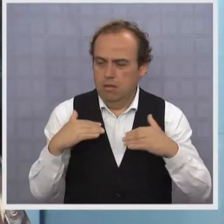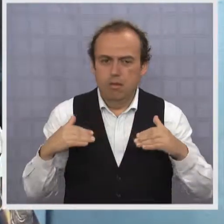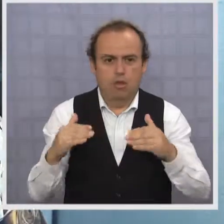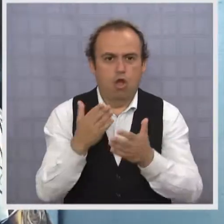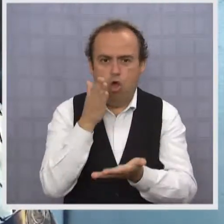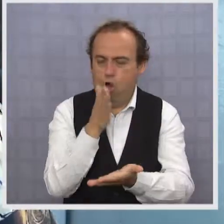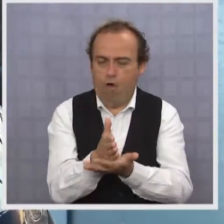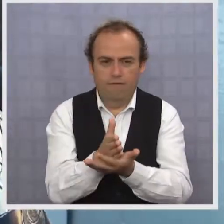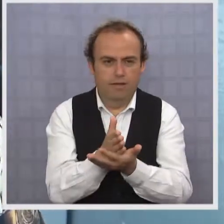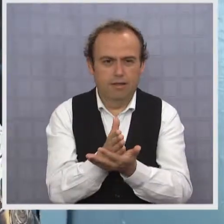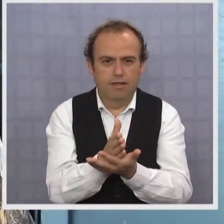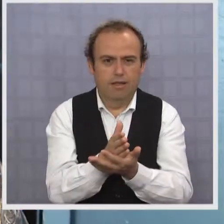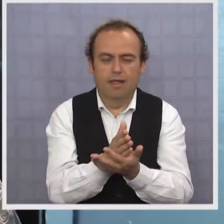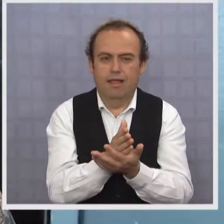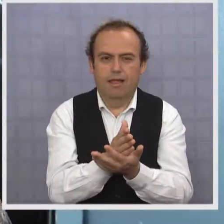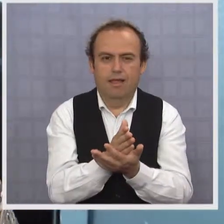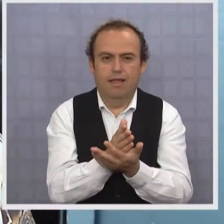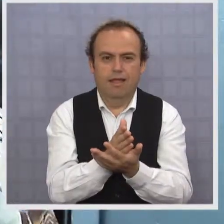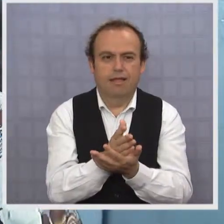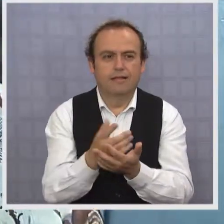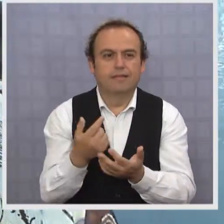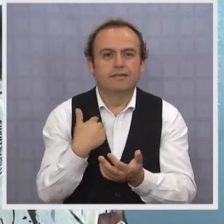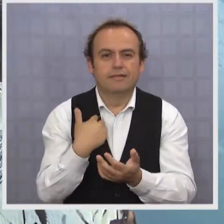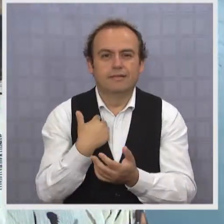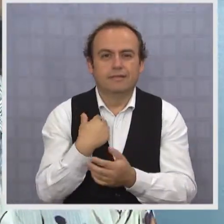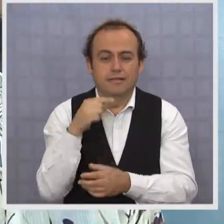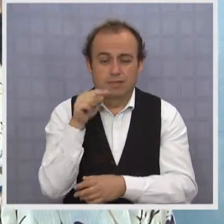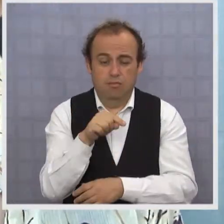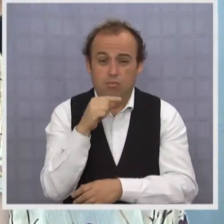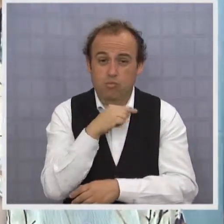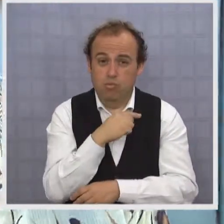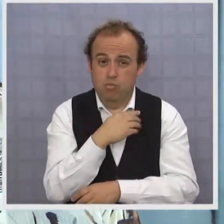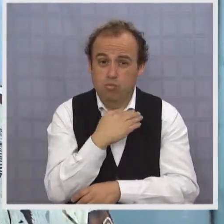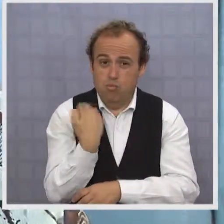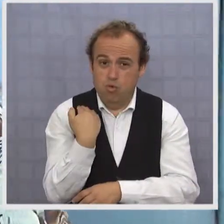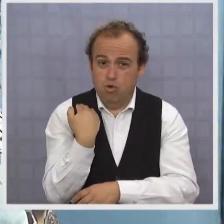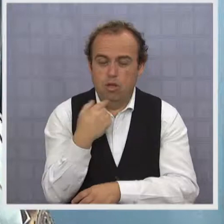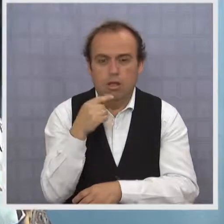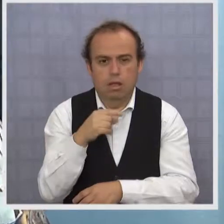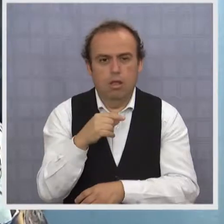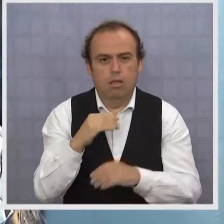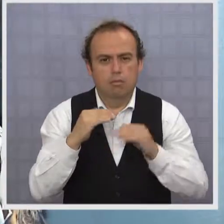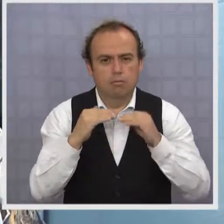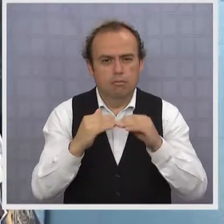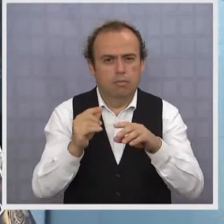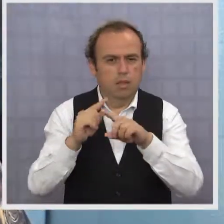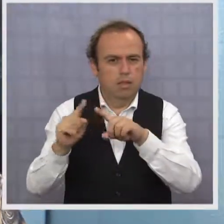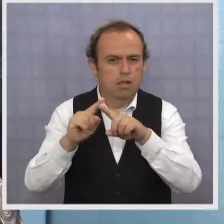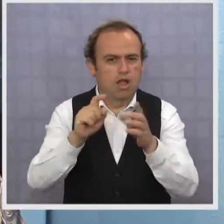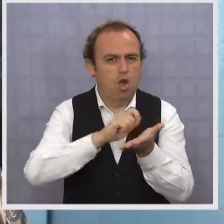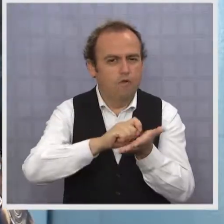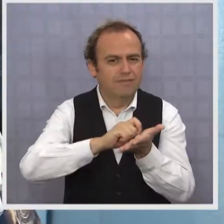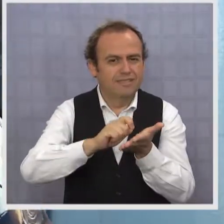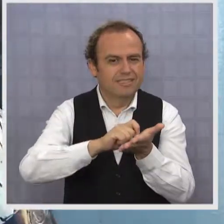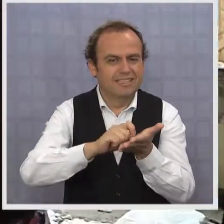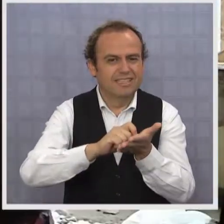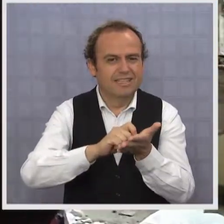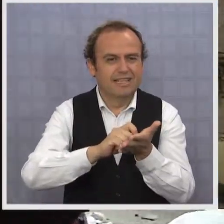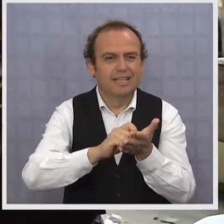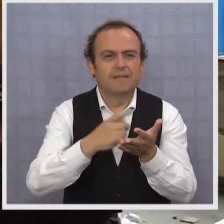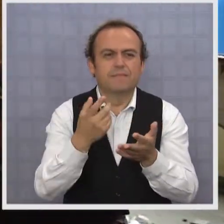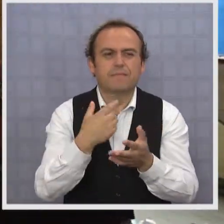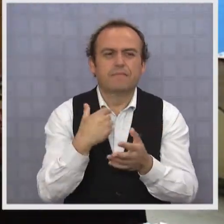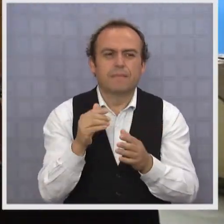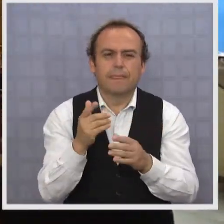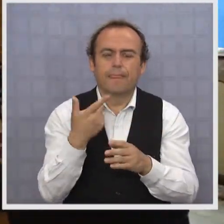la obligación de hacerlo, porque los que murieron acá fueron pampinos, gente de diferentes oficinas salitreras que